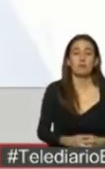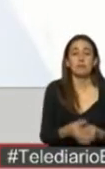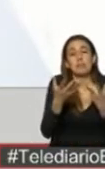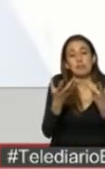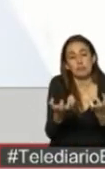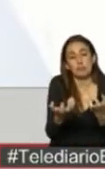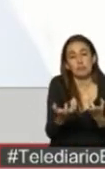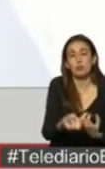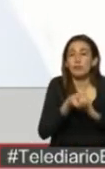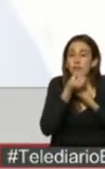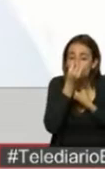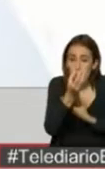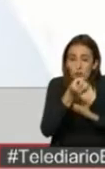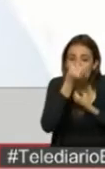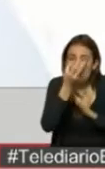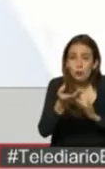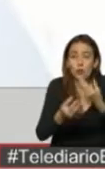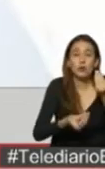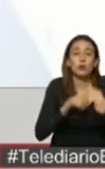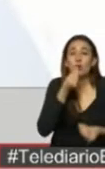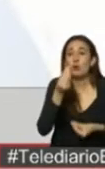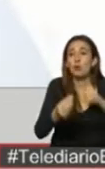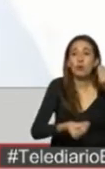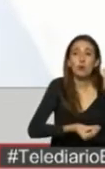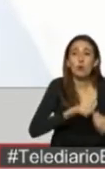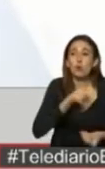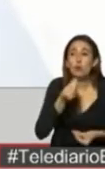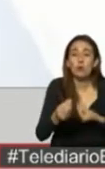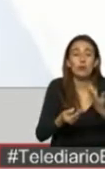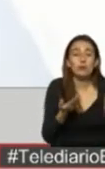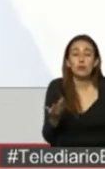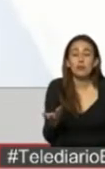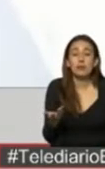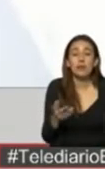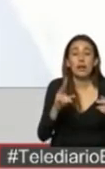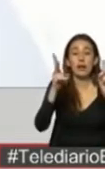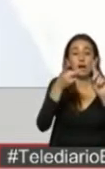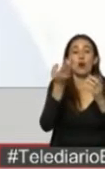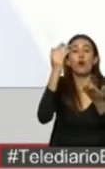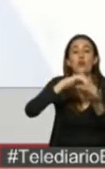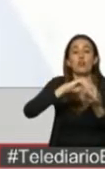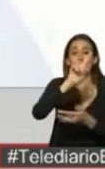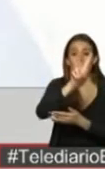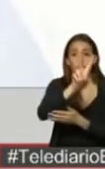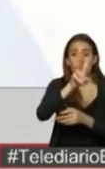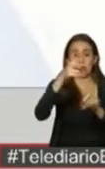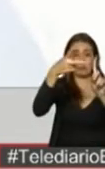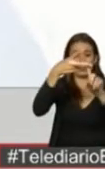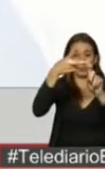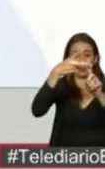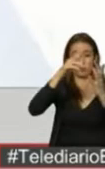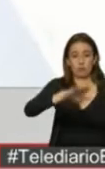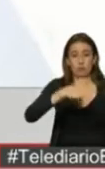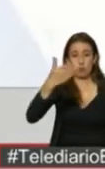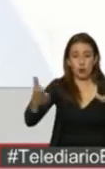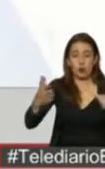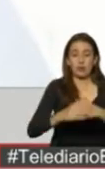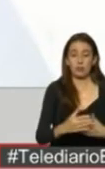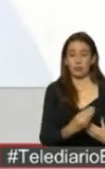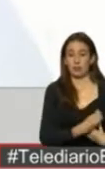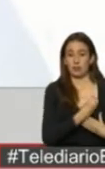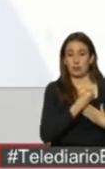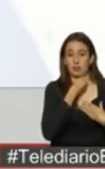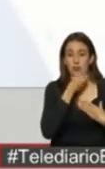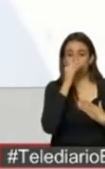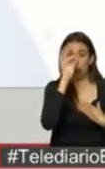también, por favor, esta hora en vivo para los ciudadanos, cuál es la noticia. Se ha dado la segunda muerte derivada del coronavirus. Que nos